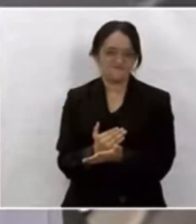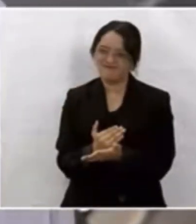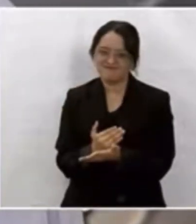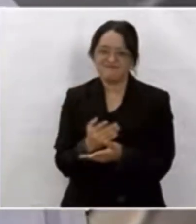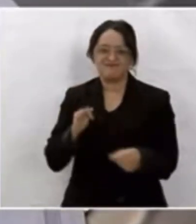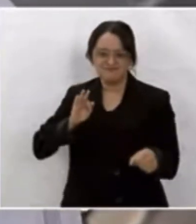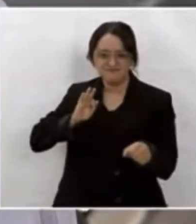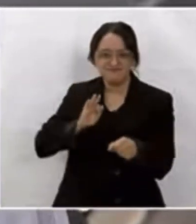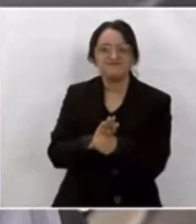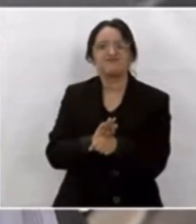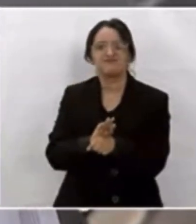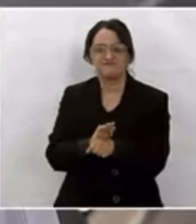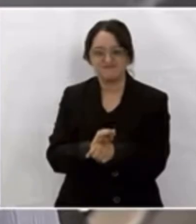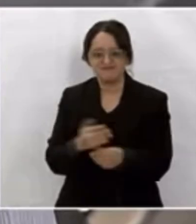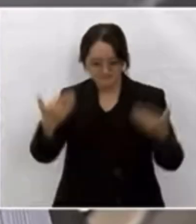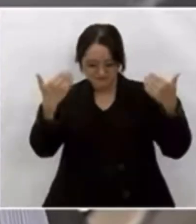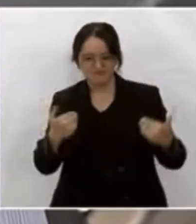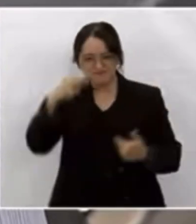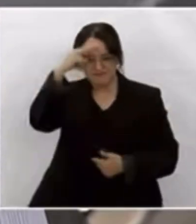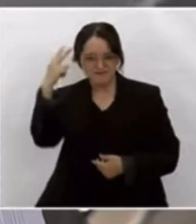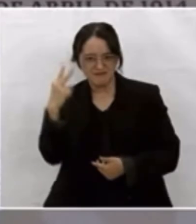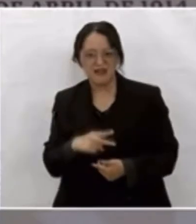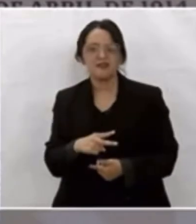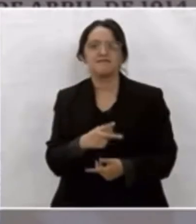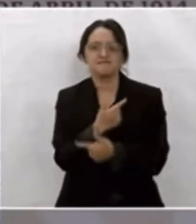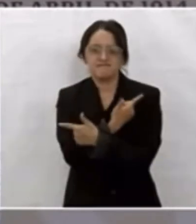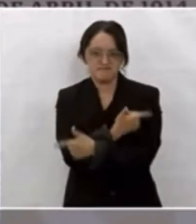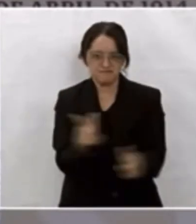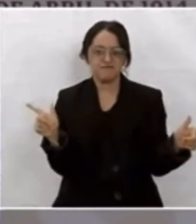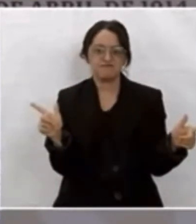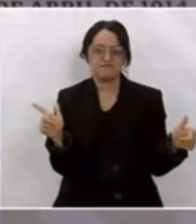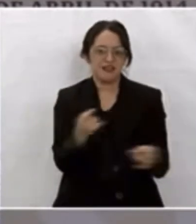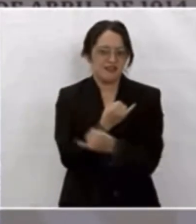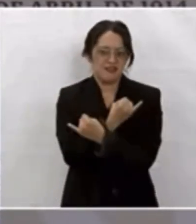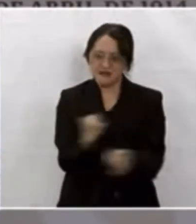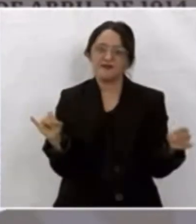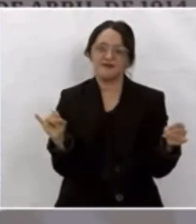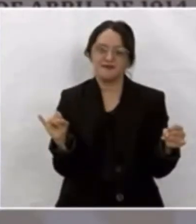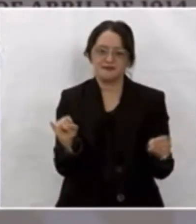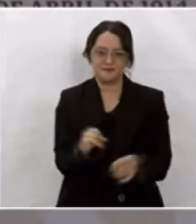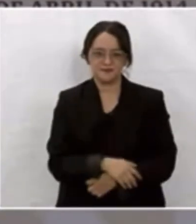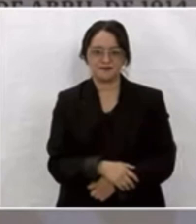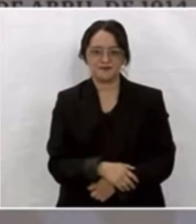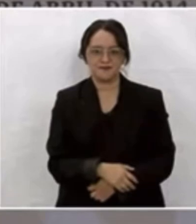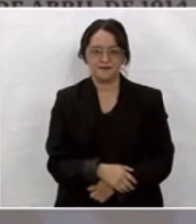reafirmó que México sería un país libre e independiente.